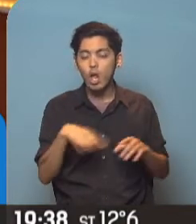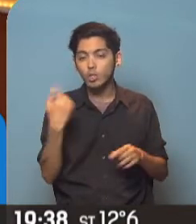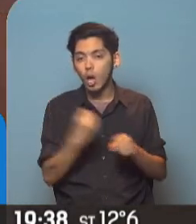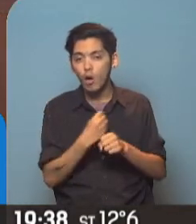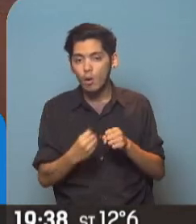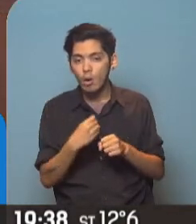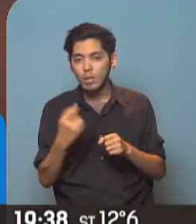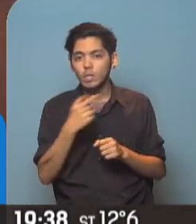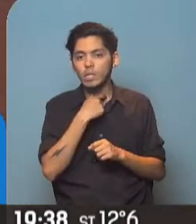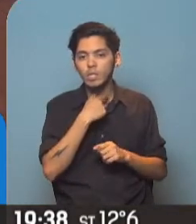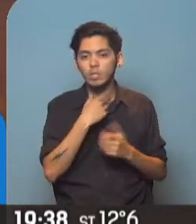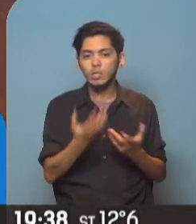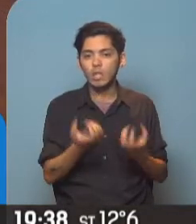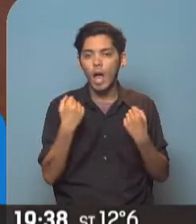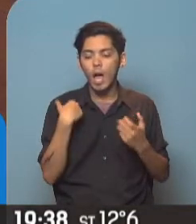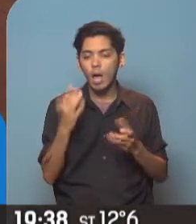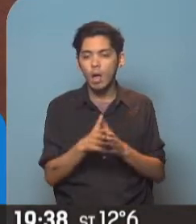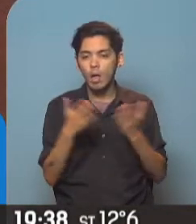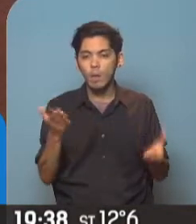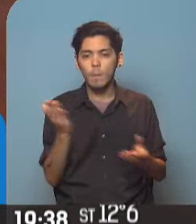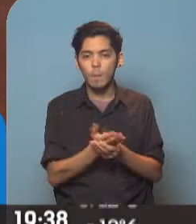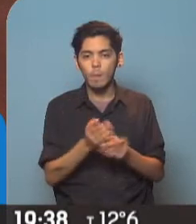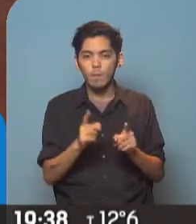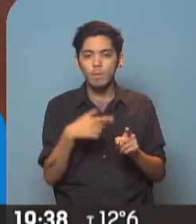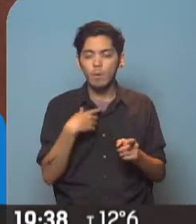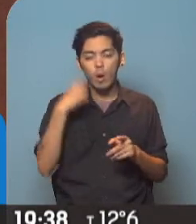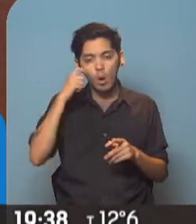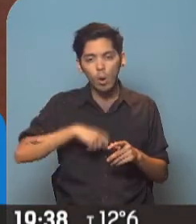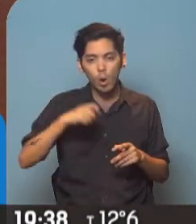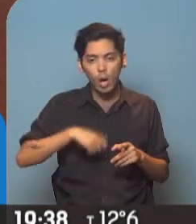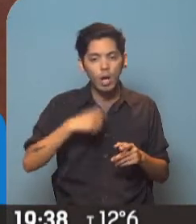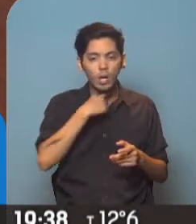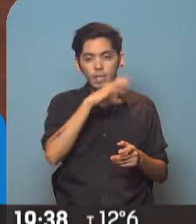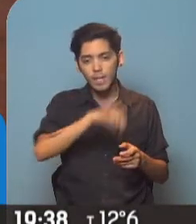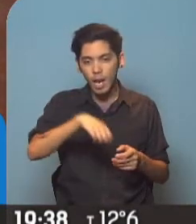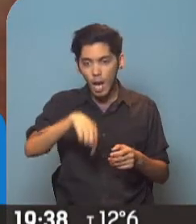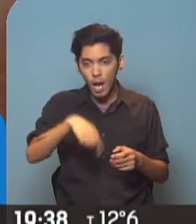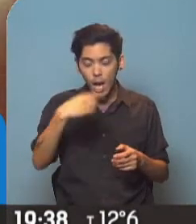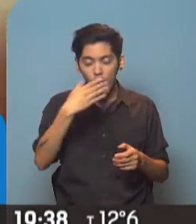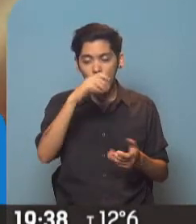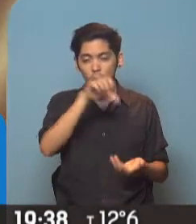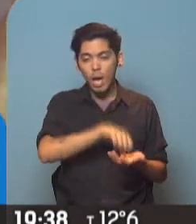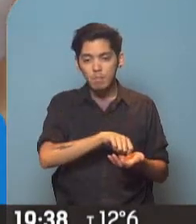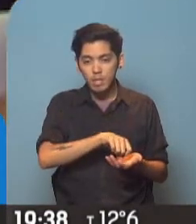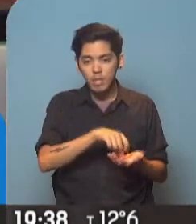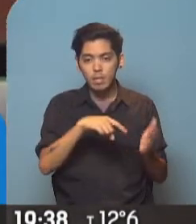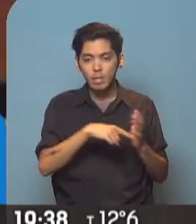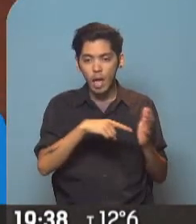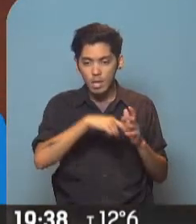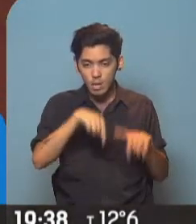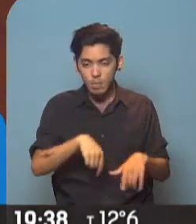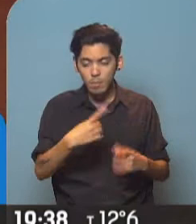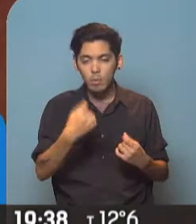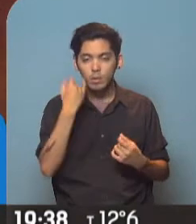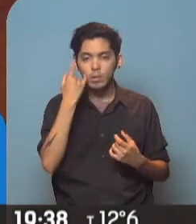intentado sacar los expedientes de estos juzgados tratar de traer a cada capital hay una medida también de la secretaria del ministerio